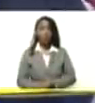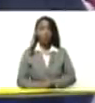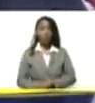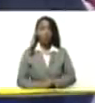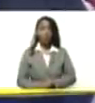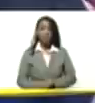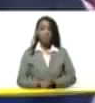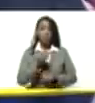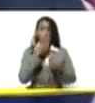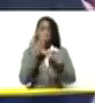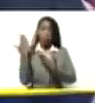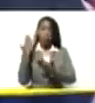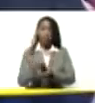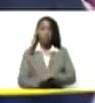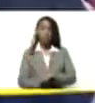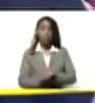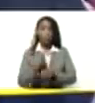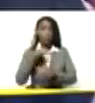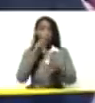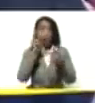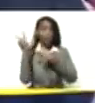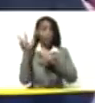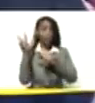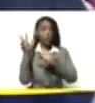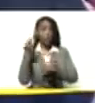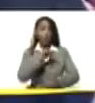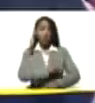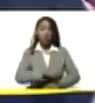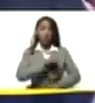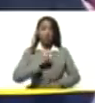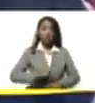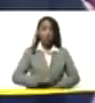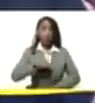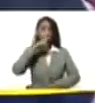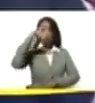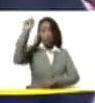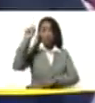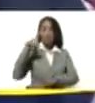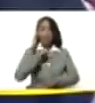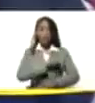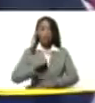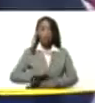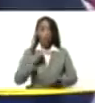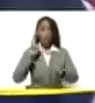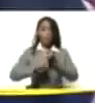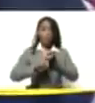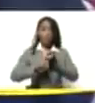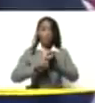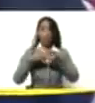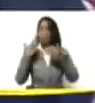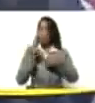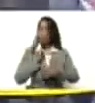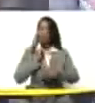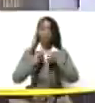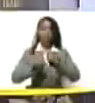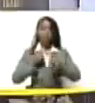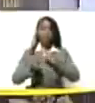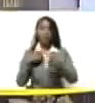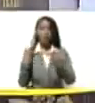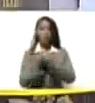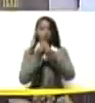bueno tienen que verlo super bigote y su perfil y está para lo que salga estábamos hablando que